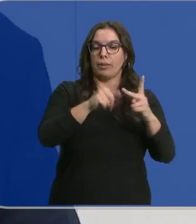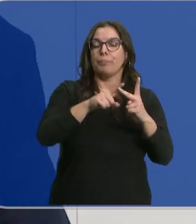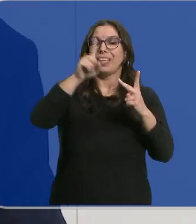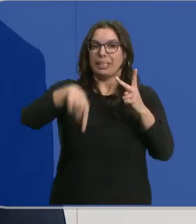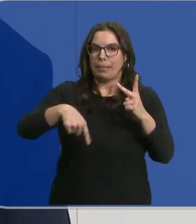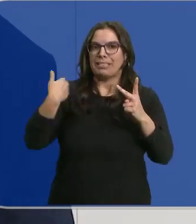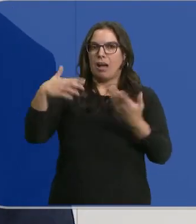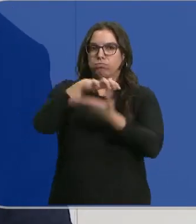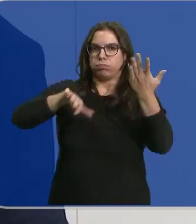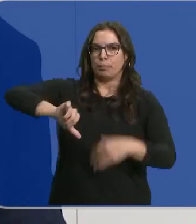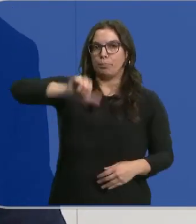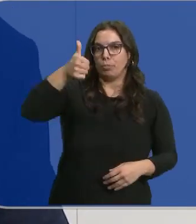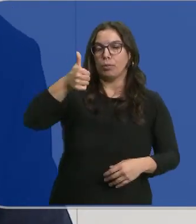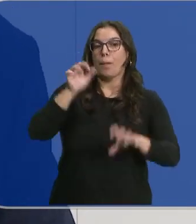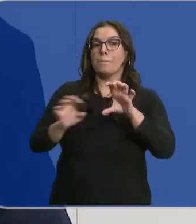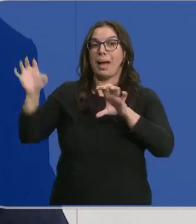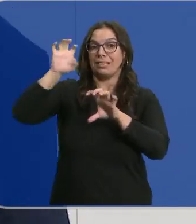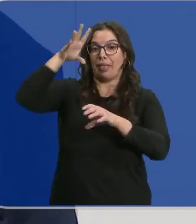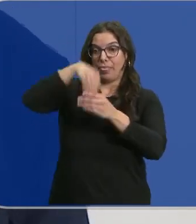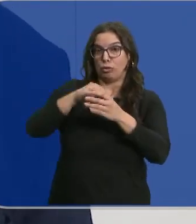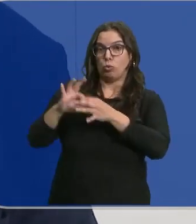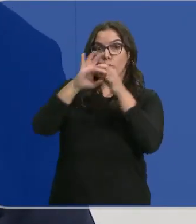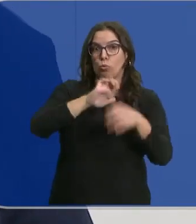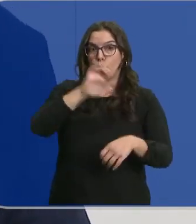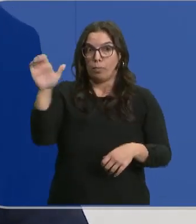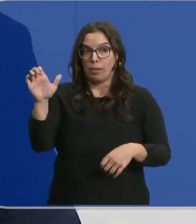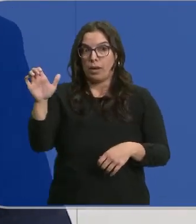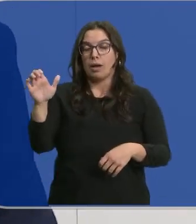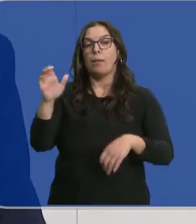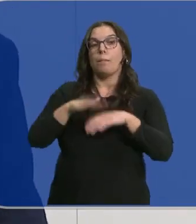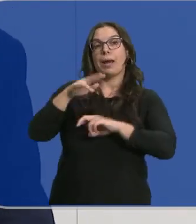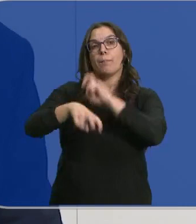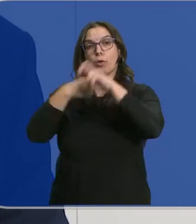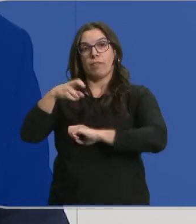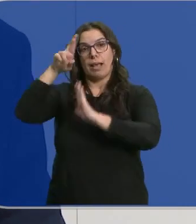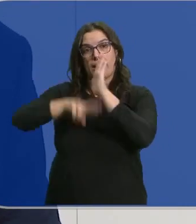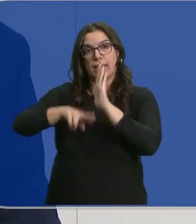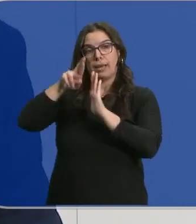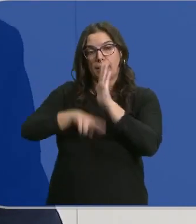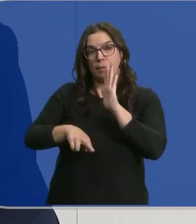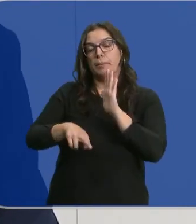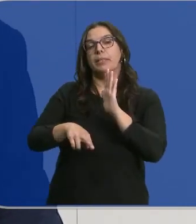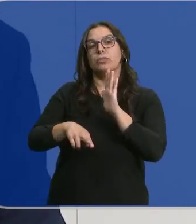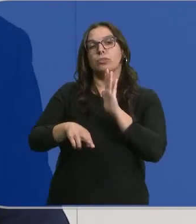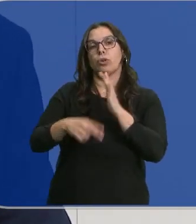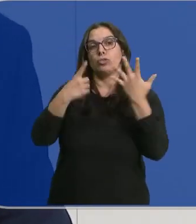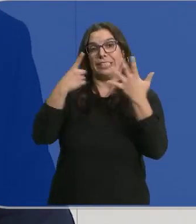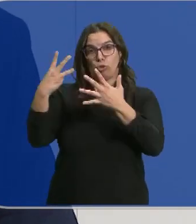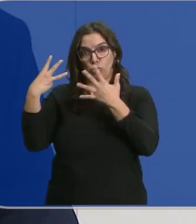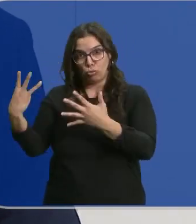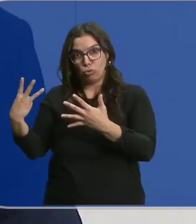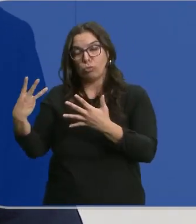dictamen favorable de los países miembros para modificar, que también me confundí antes, el reglamento que dije 6888, no era